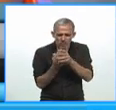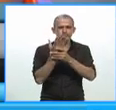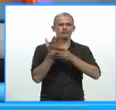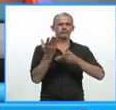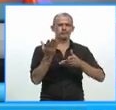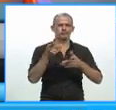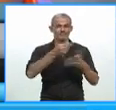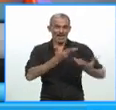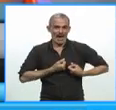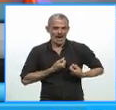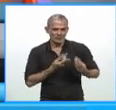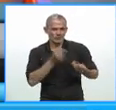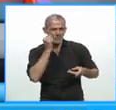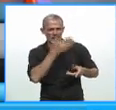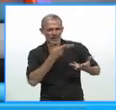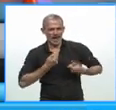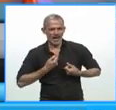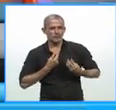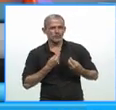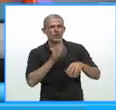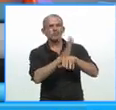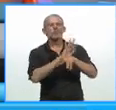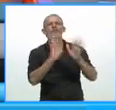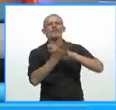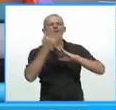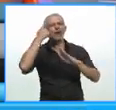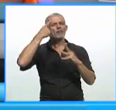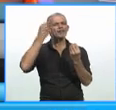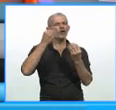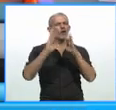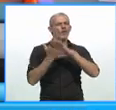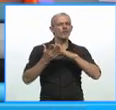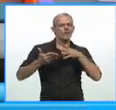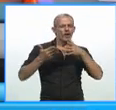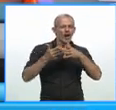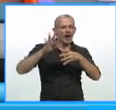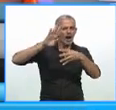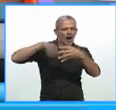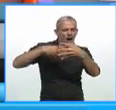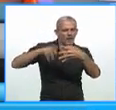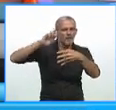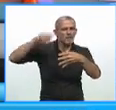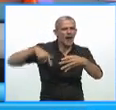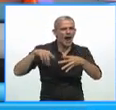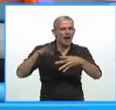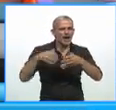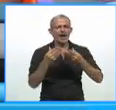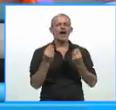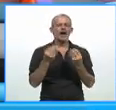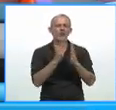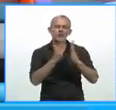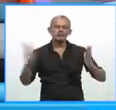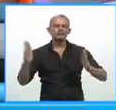ayudó mucho ahí a empezar a pensar cómo hacer para planificar y estructurar